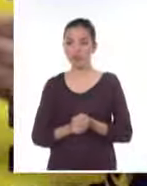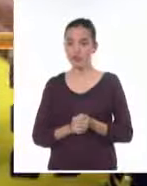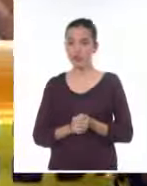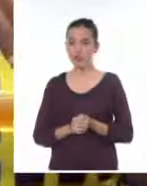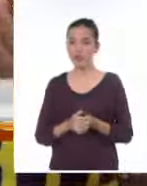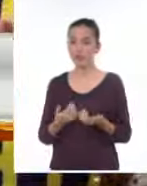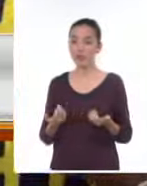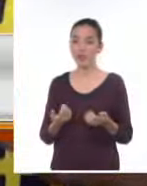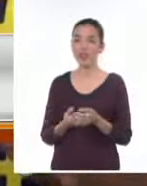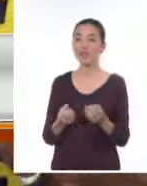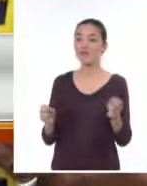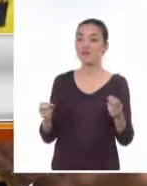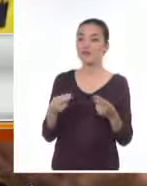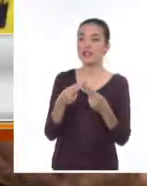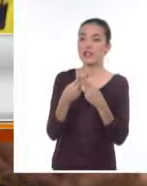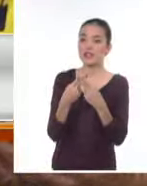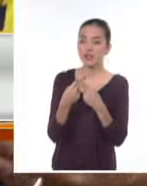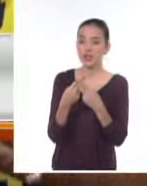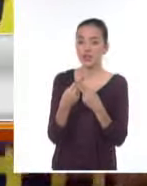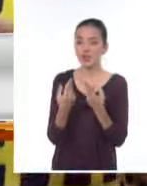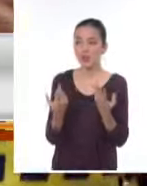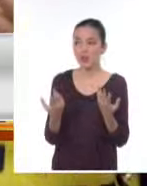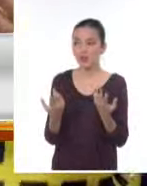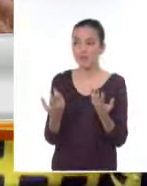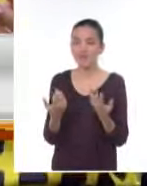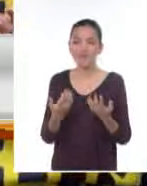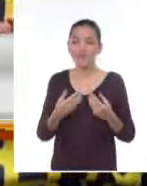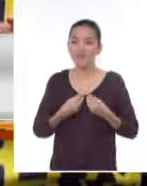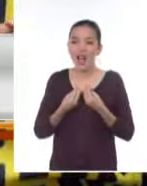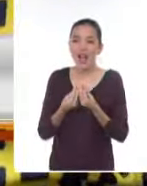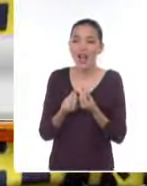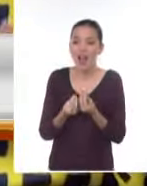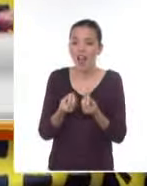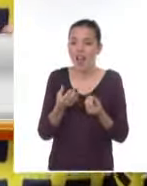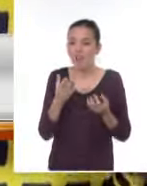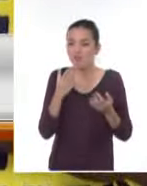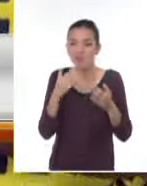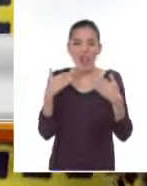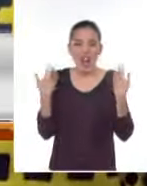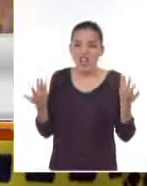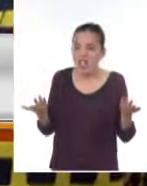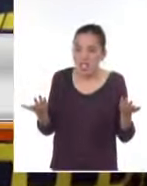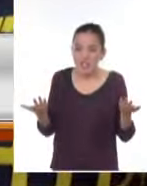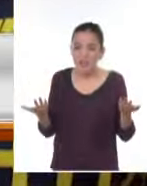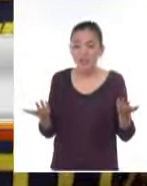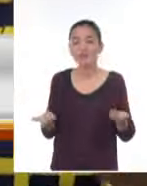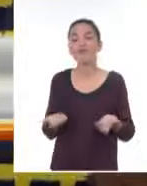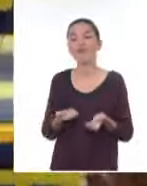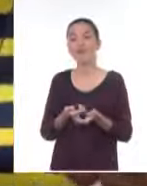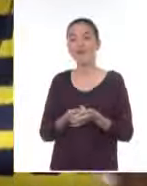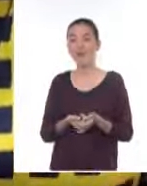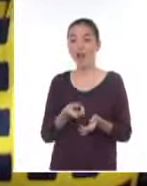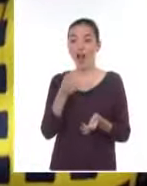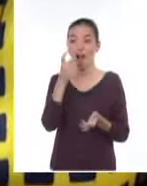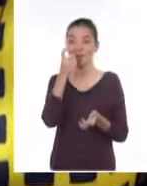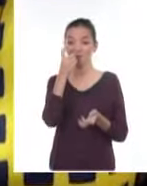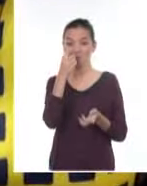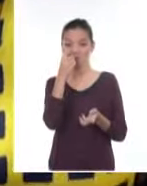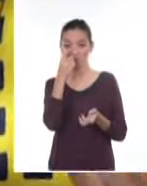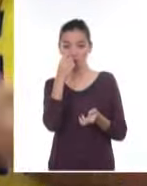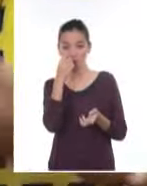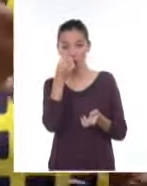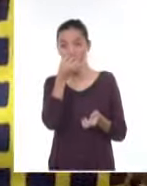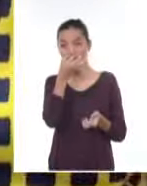a la mujer africana, su papel en la familia y la incidencia en la